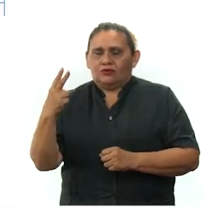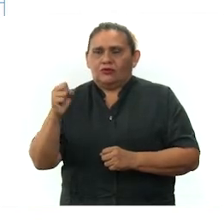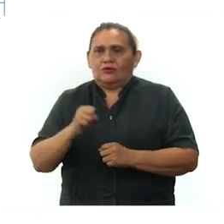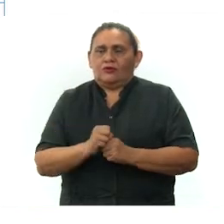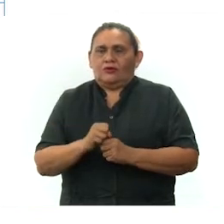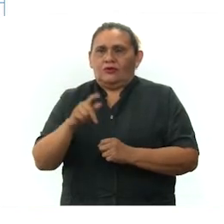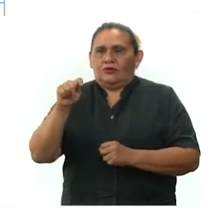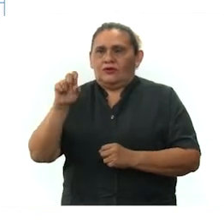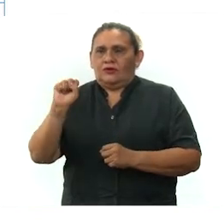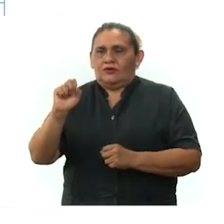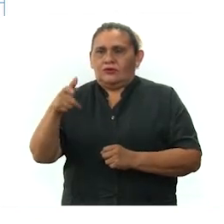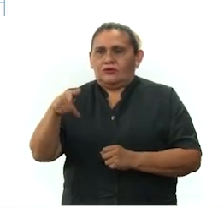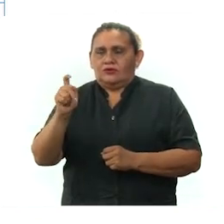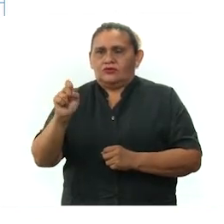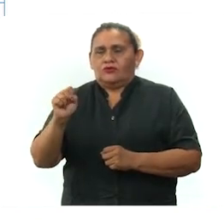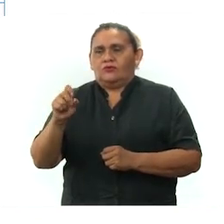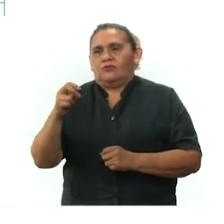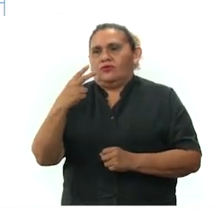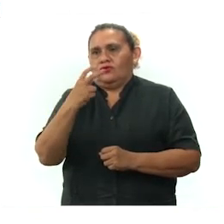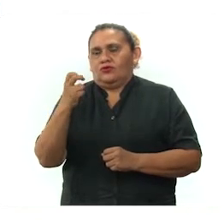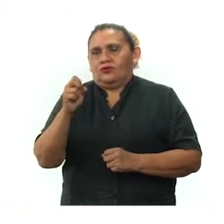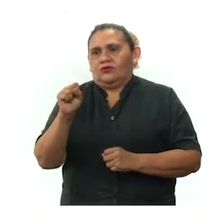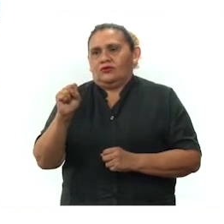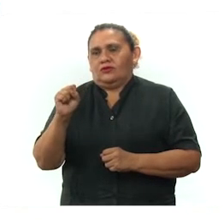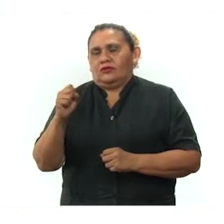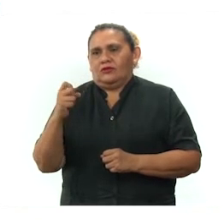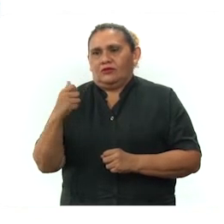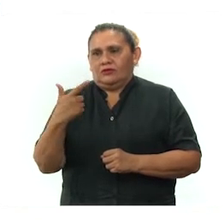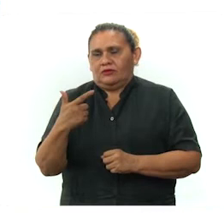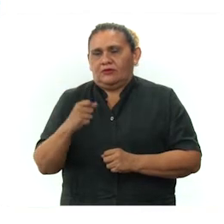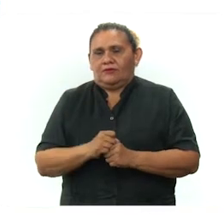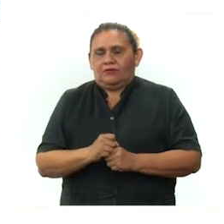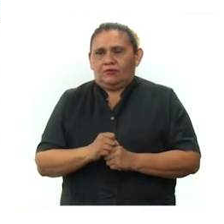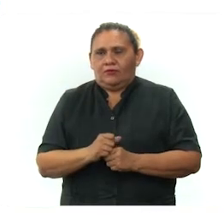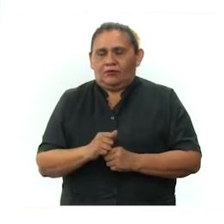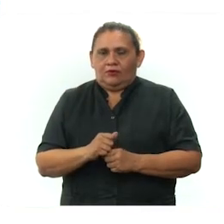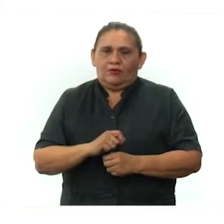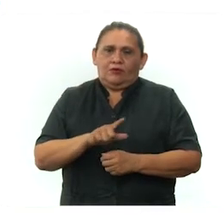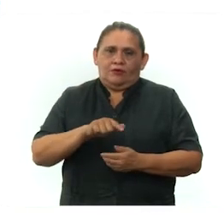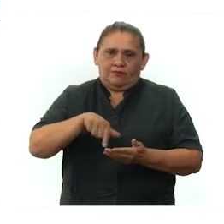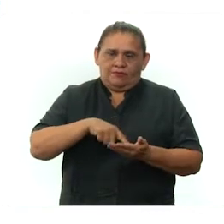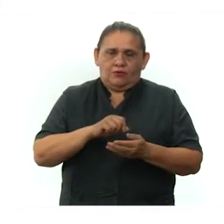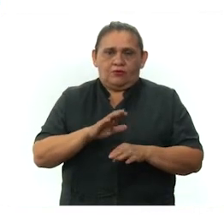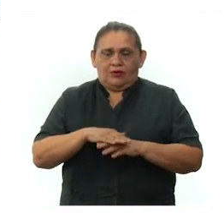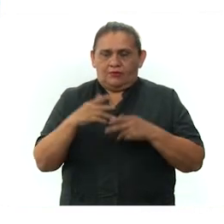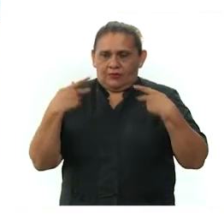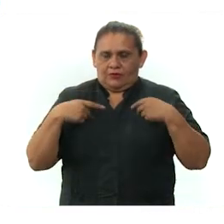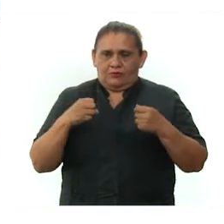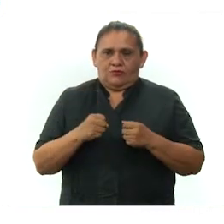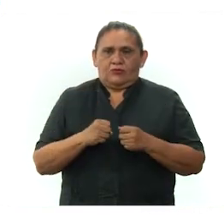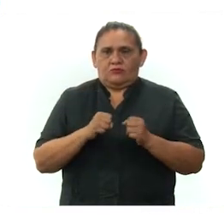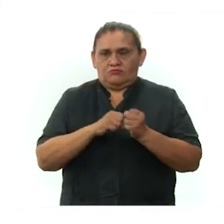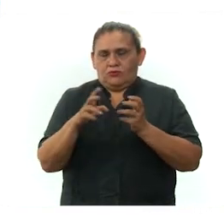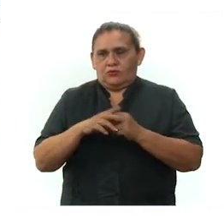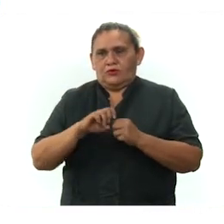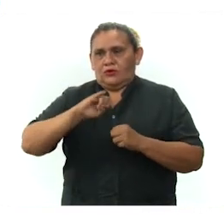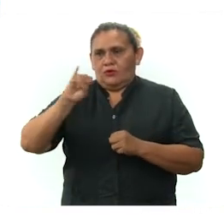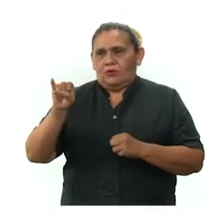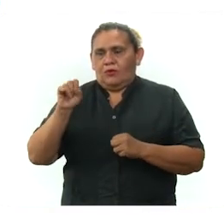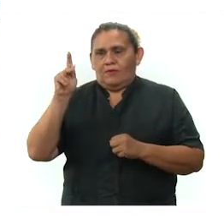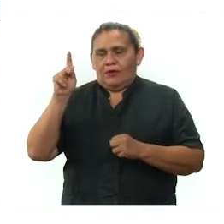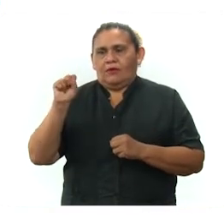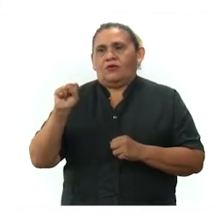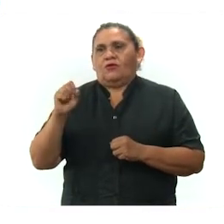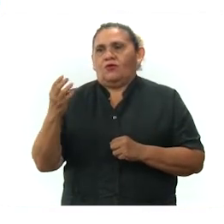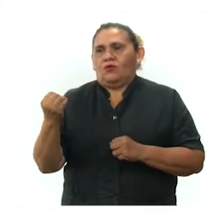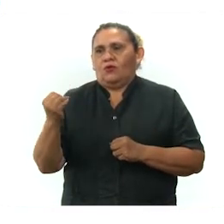Tixcocop 167. Las colonias de Mérida con mayor número de personas contagiadas son Juan Pablo II con